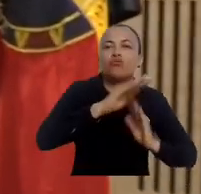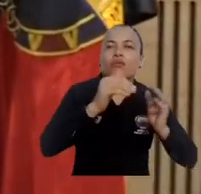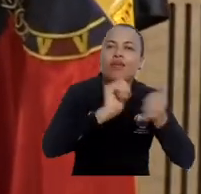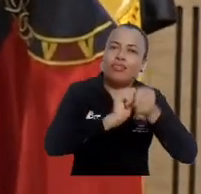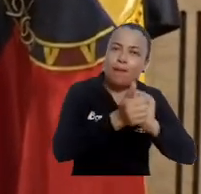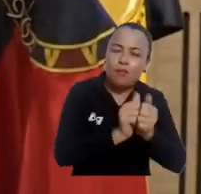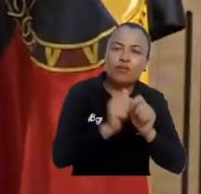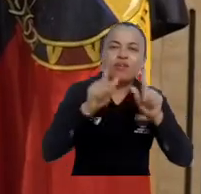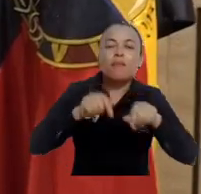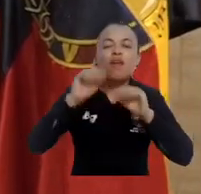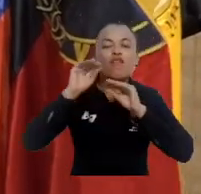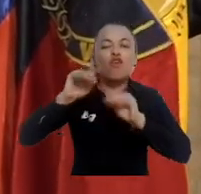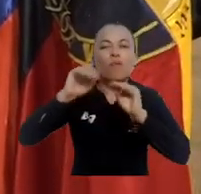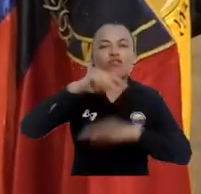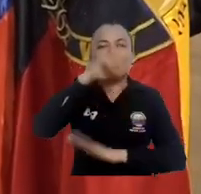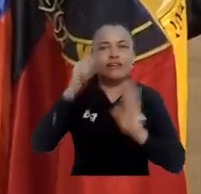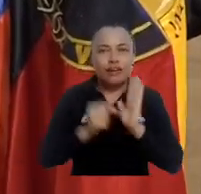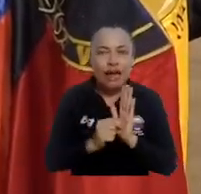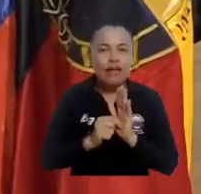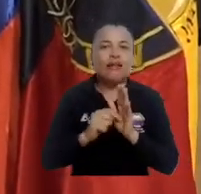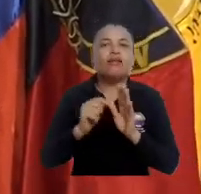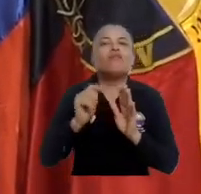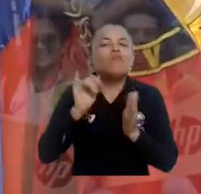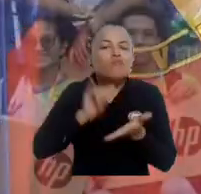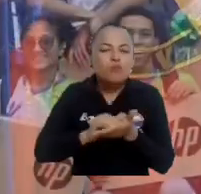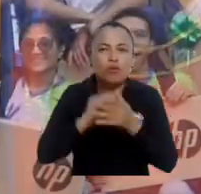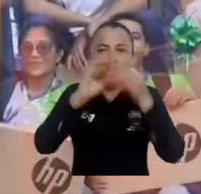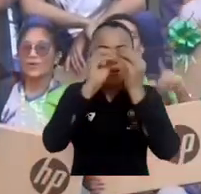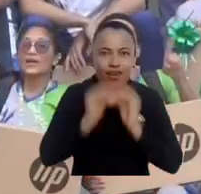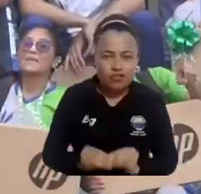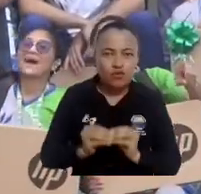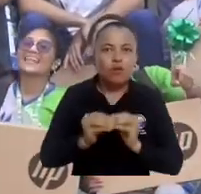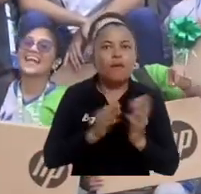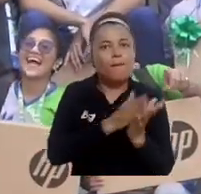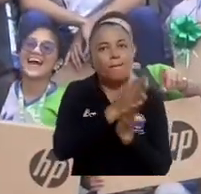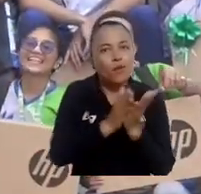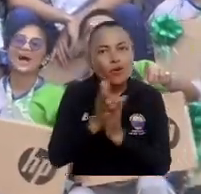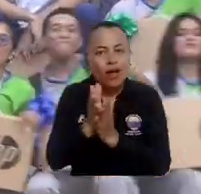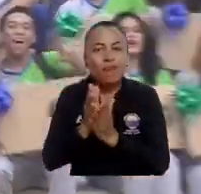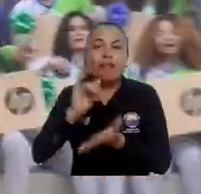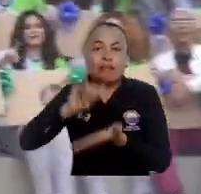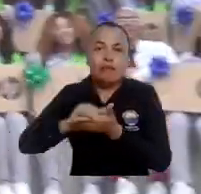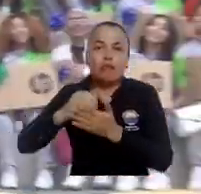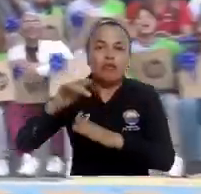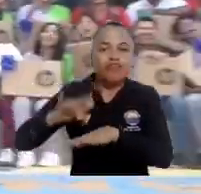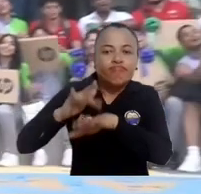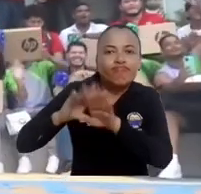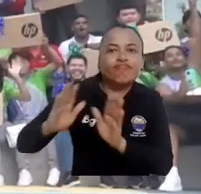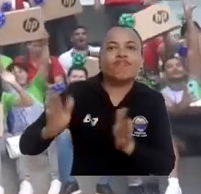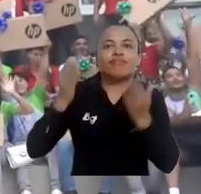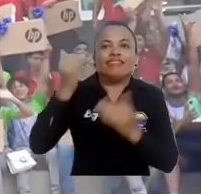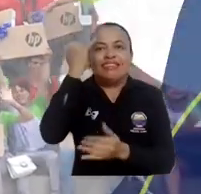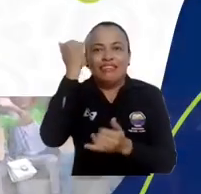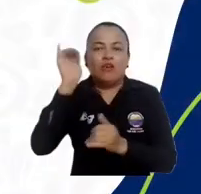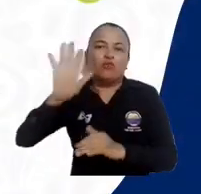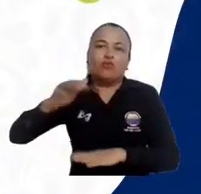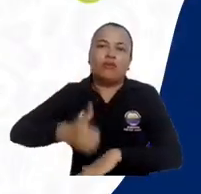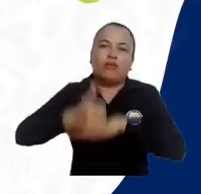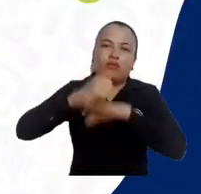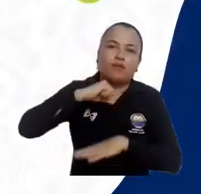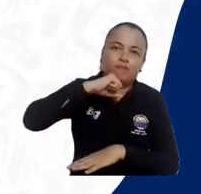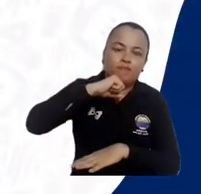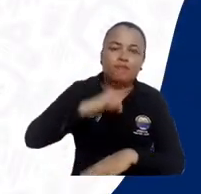deporte y la formación integral a través de la creación de programas académicos que han sido impulsados por el rector Pablo Vera Salazar.